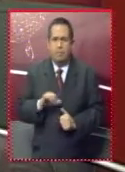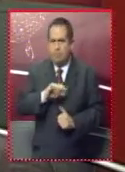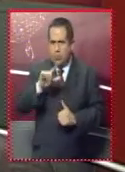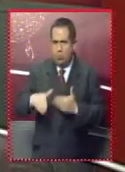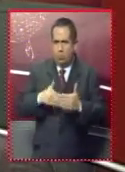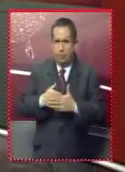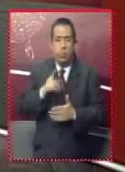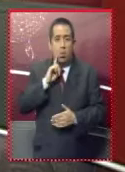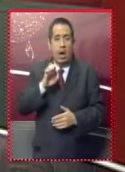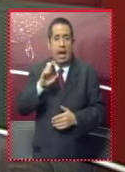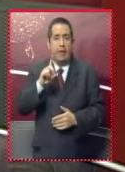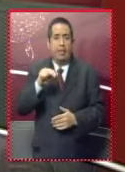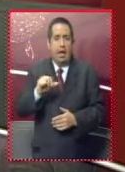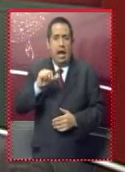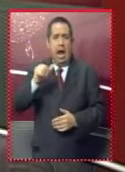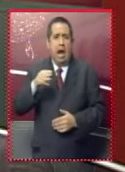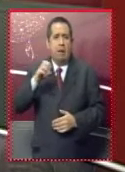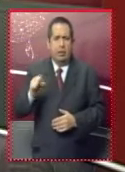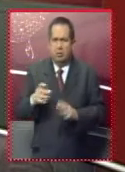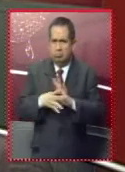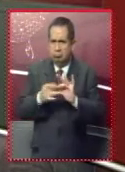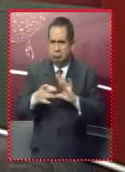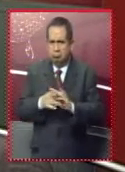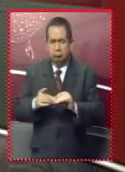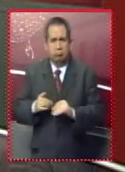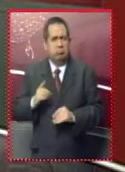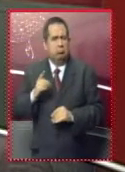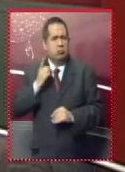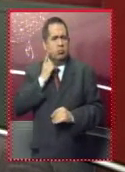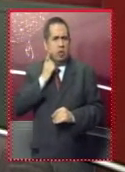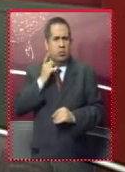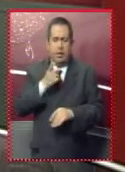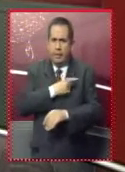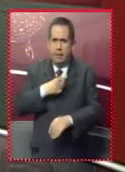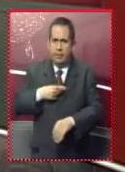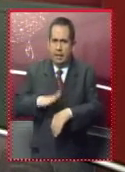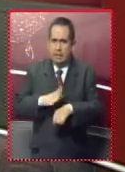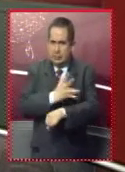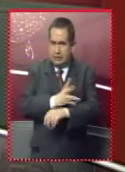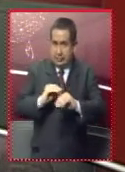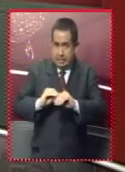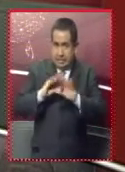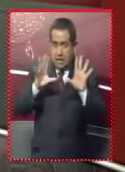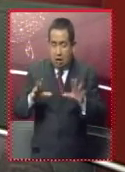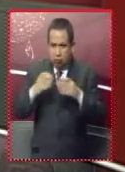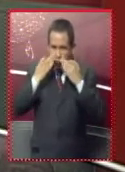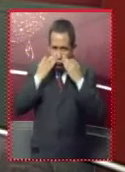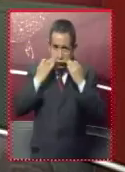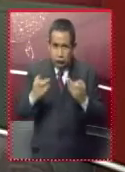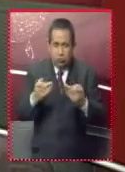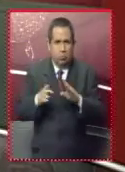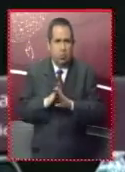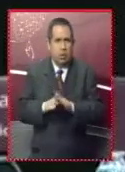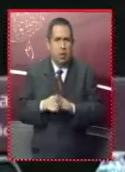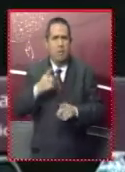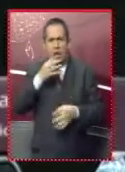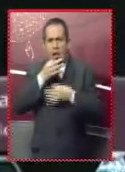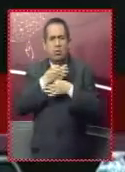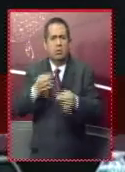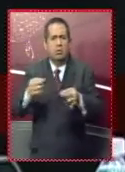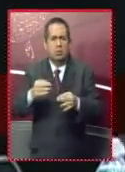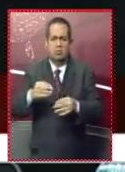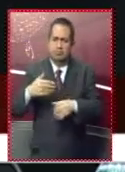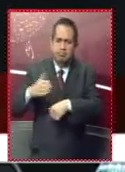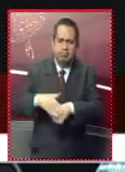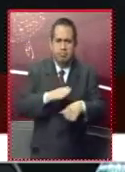Posteriormente, Edna Jaime señaló que el legislativo debe someterse a actos de transparencia y rendición de cuentas. explicó que para enviar un claro mensaje de